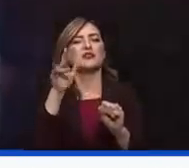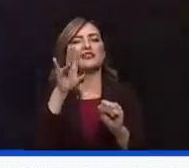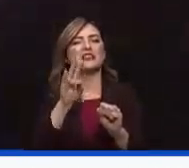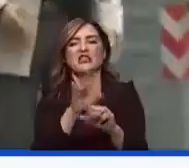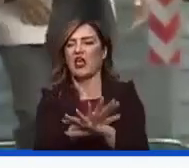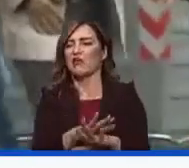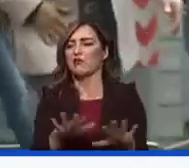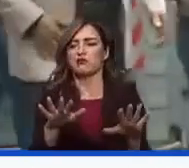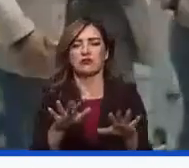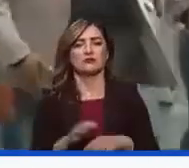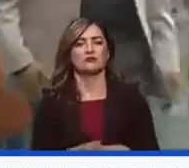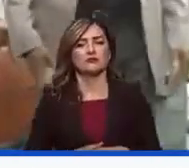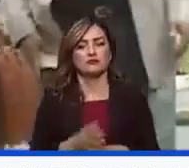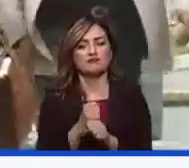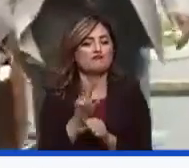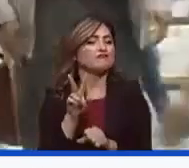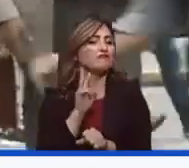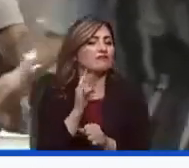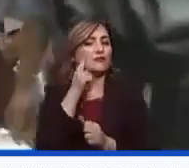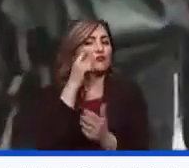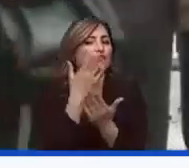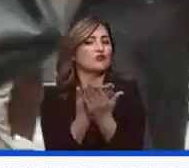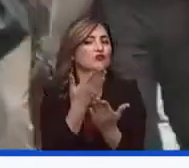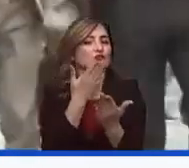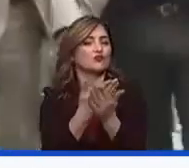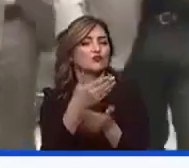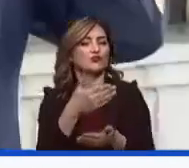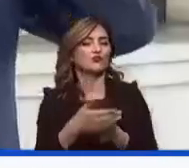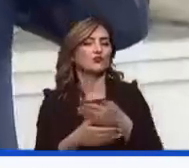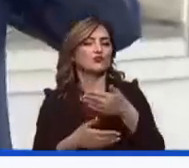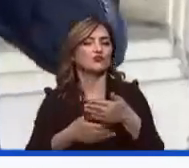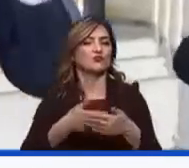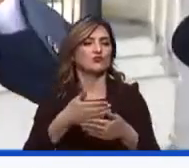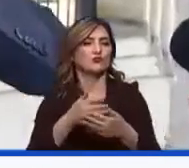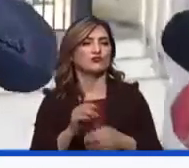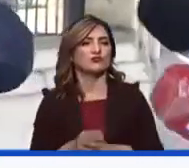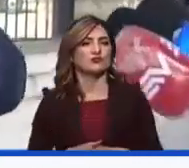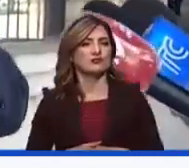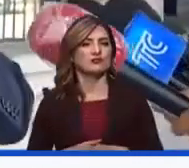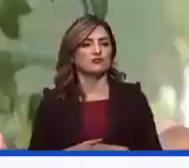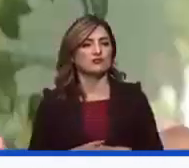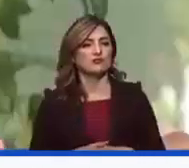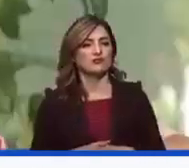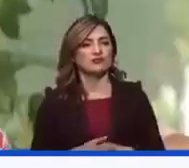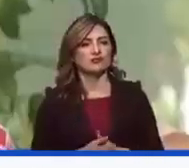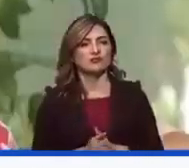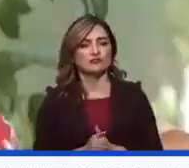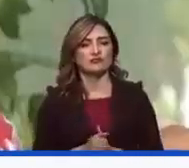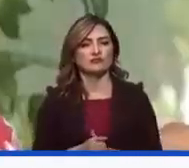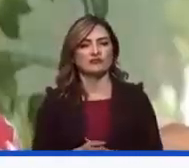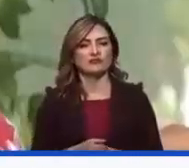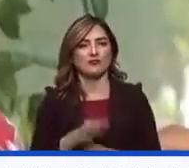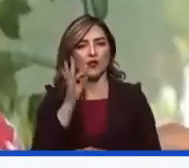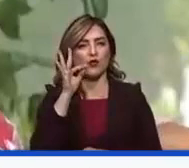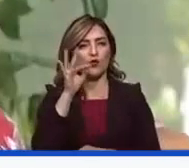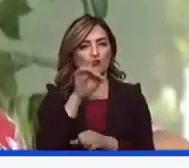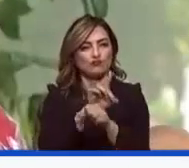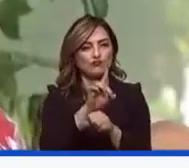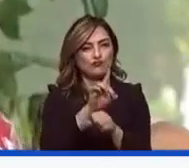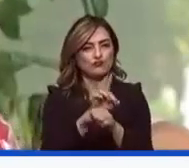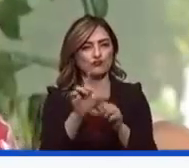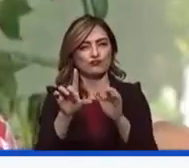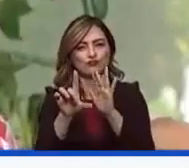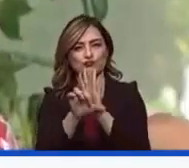Para la defensa de la víctima, las pruebas presentadas a lo largo del proceso descartan esta argumentación. Con los exámenes médicos legales